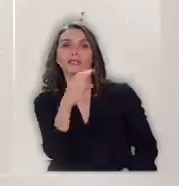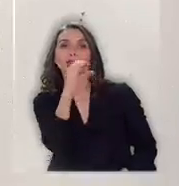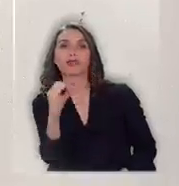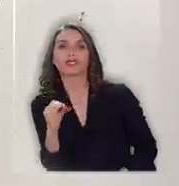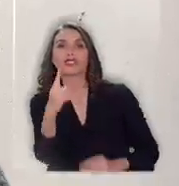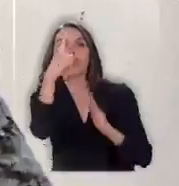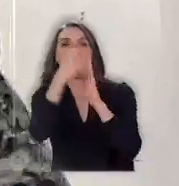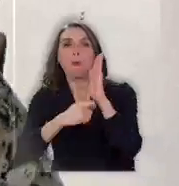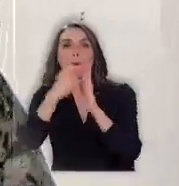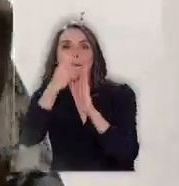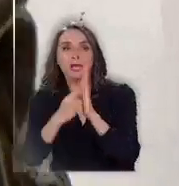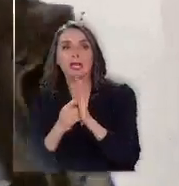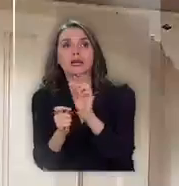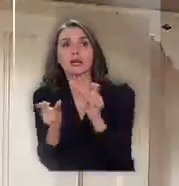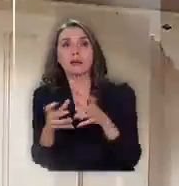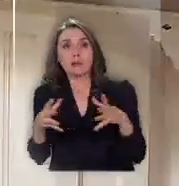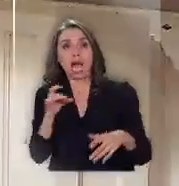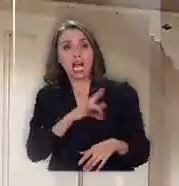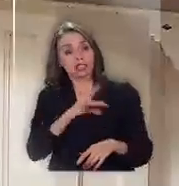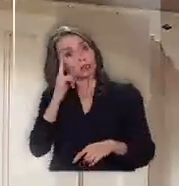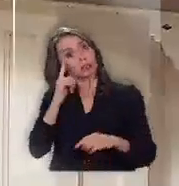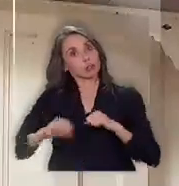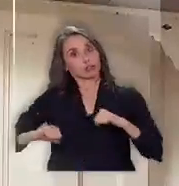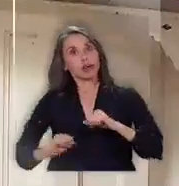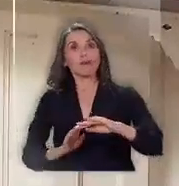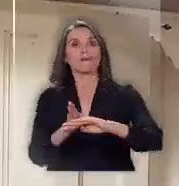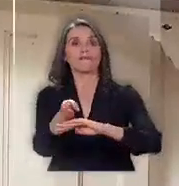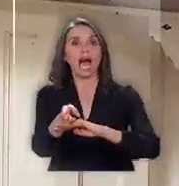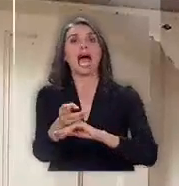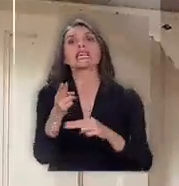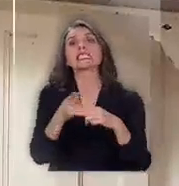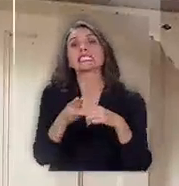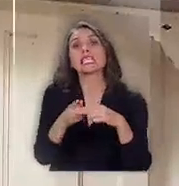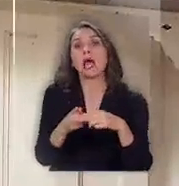opción que cada vez convence a más chilenos de acudir a la tía rica.